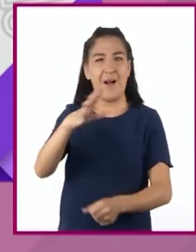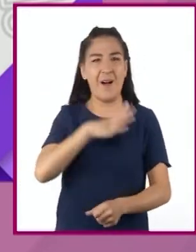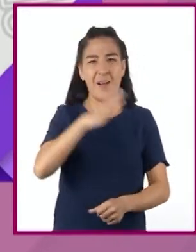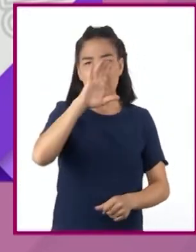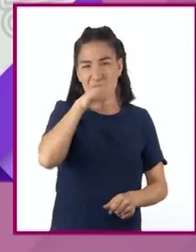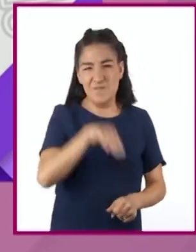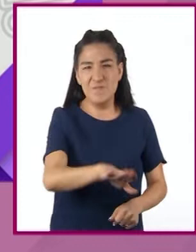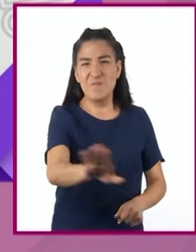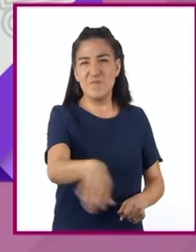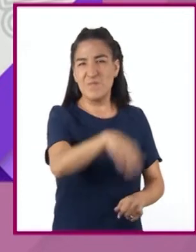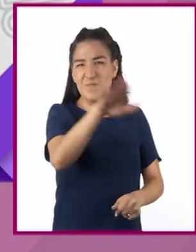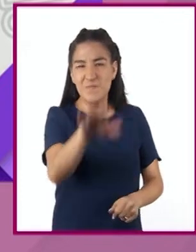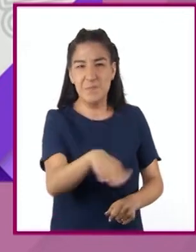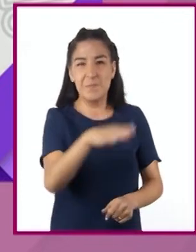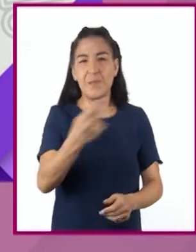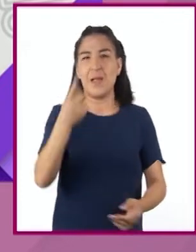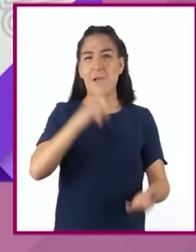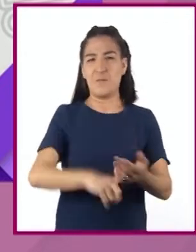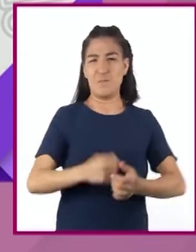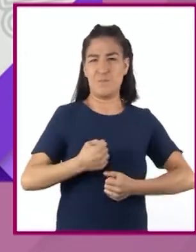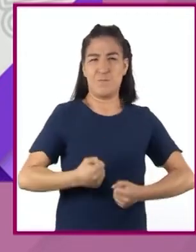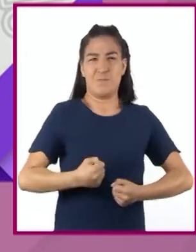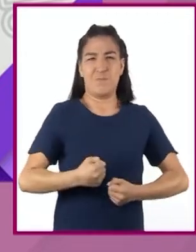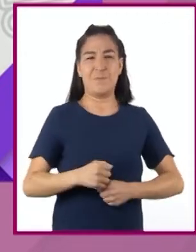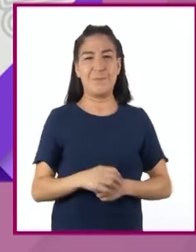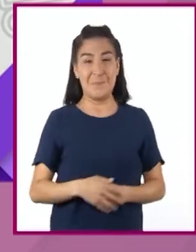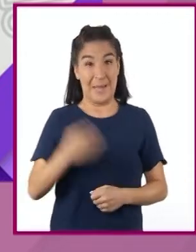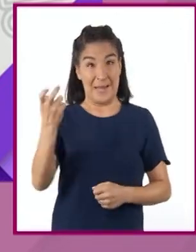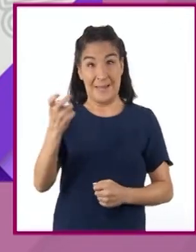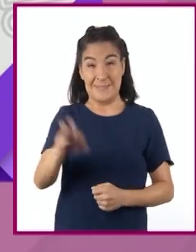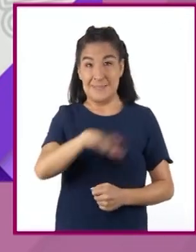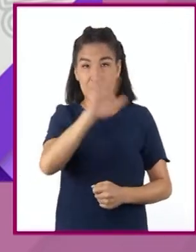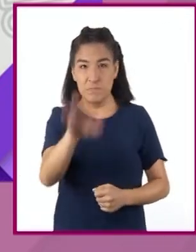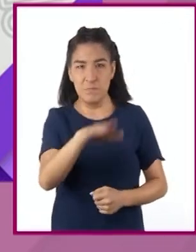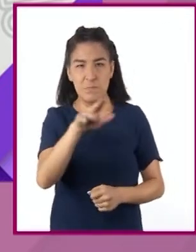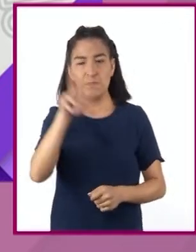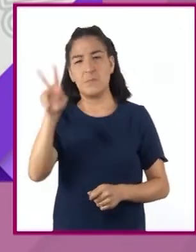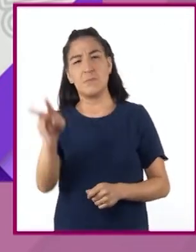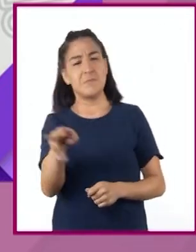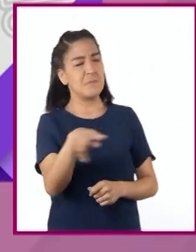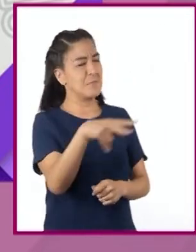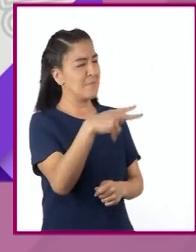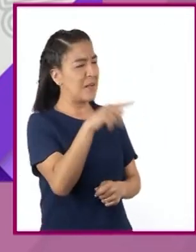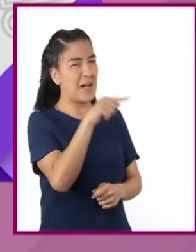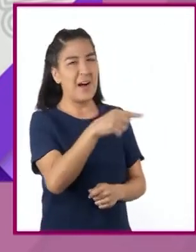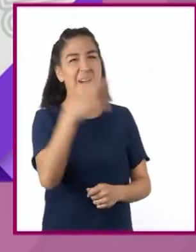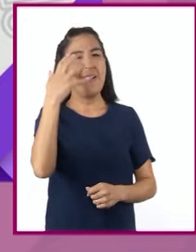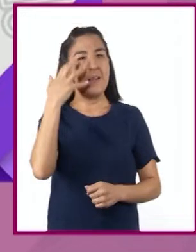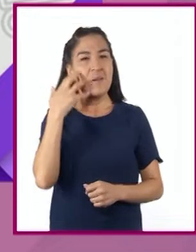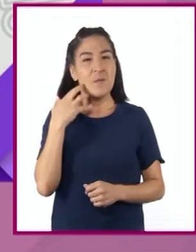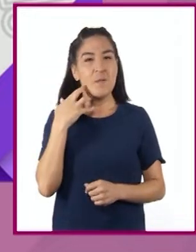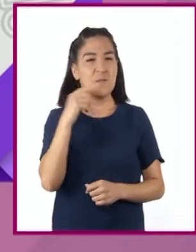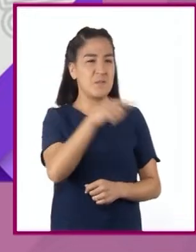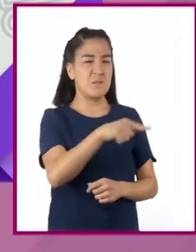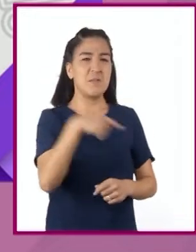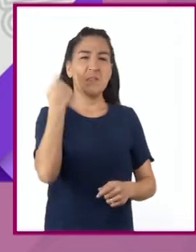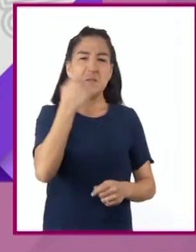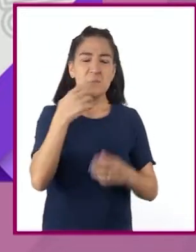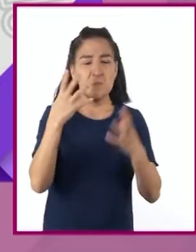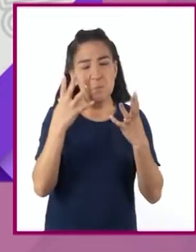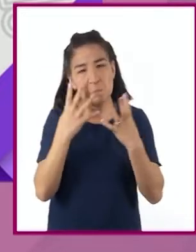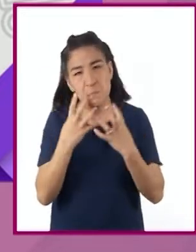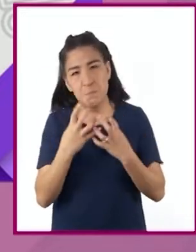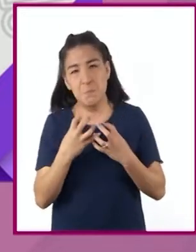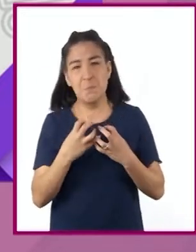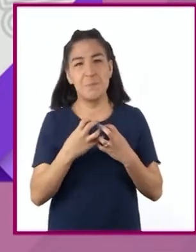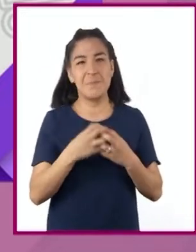aspecto formidable y lleno de vitalidad. El elefante volteó hacia el león y, al verlo tan demacrado y con la mirada